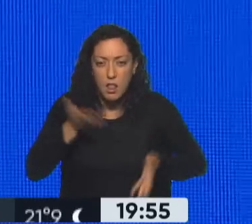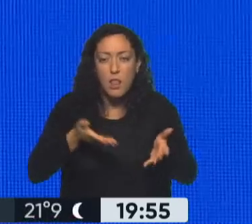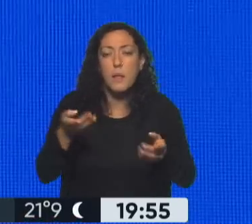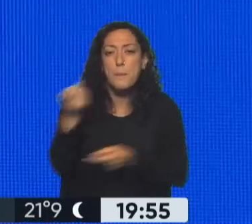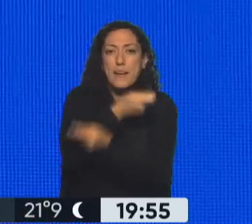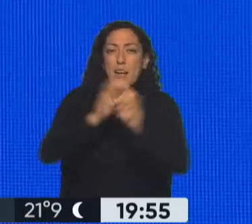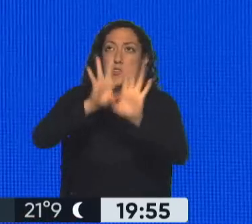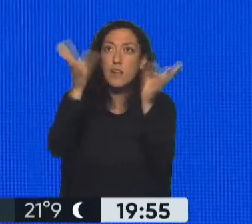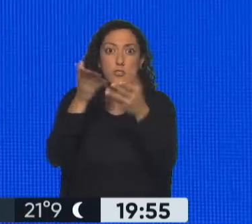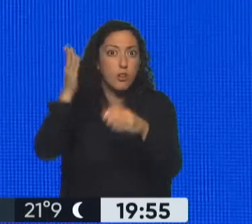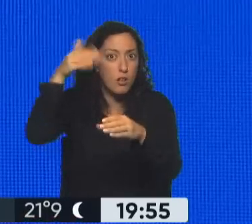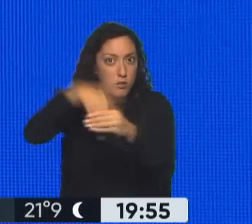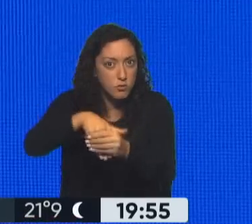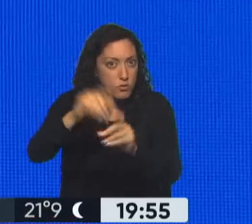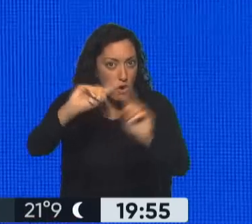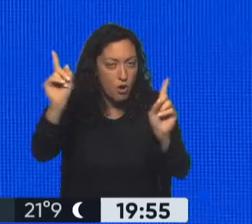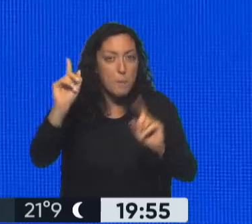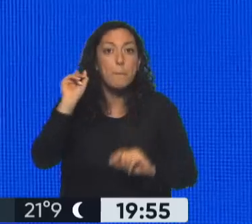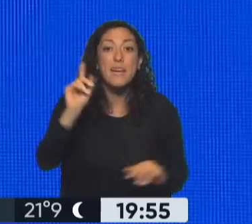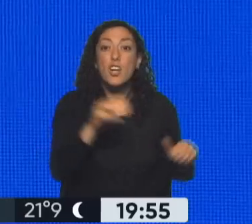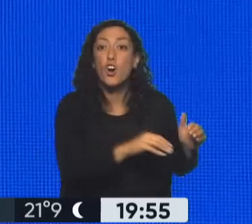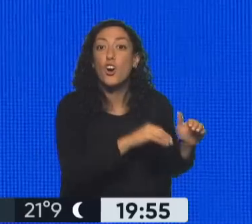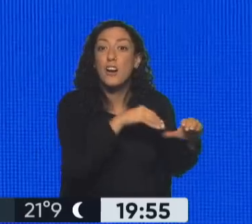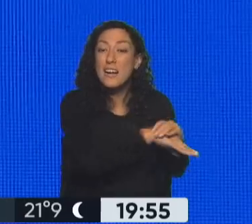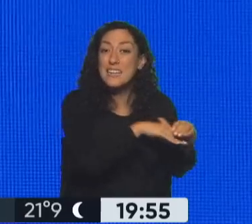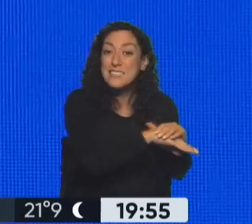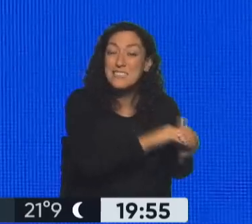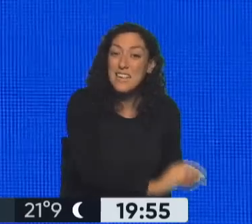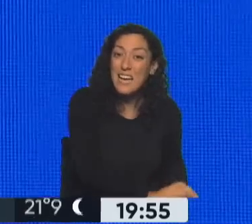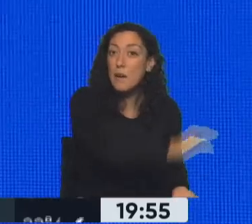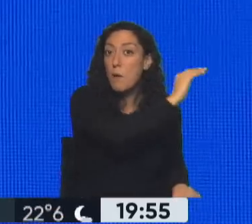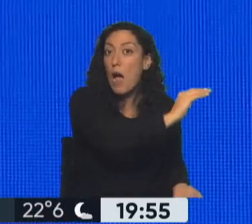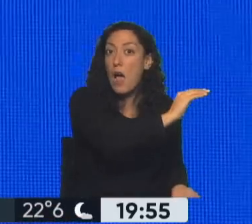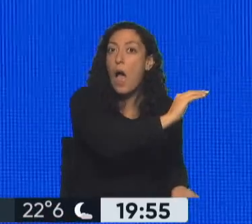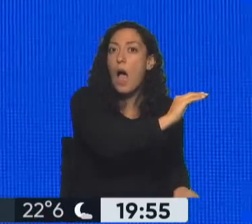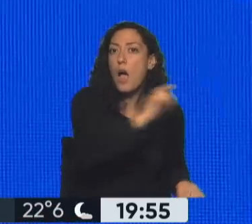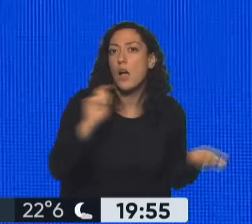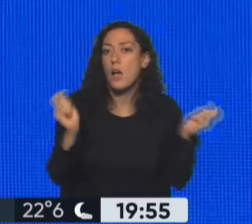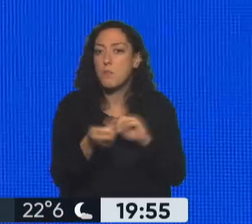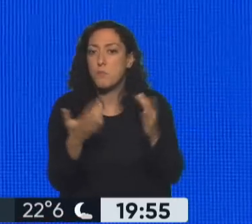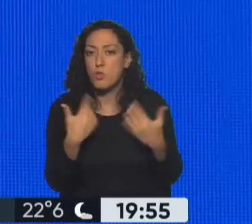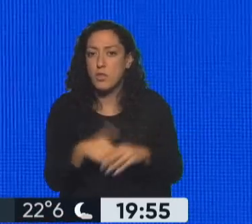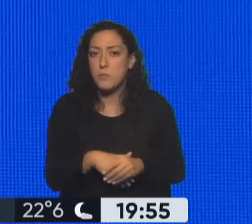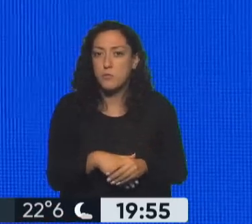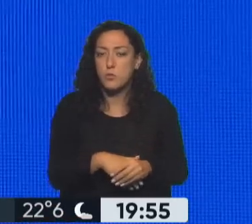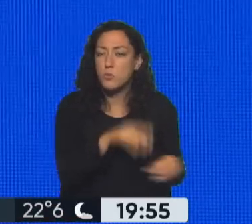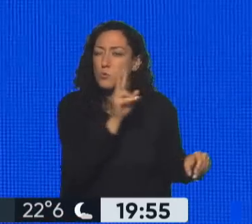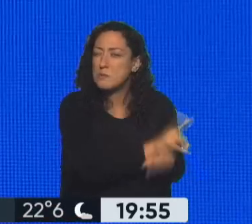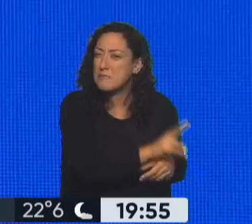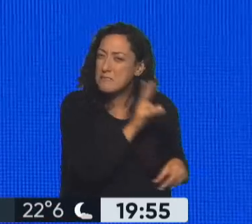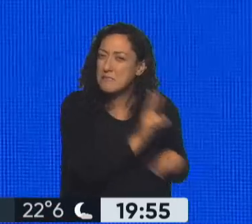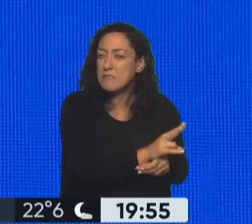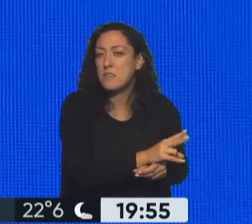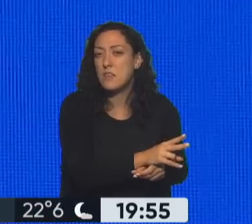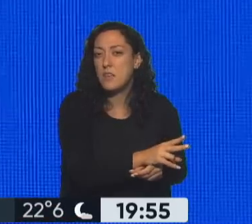mercados internacionales, pero con las reservas sentadas sobre las reservas, sí, sentadas sobre las reservas, con